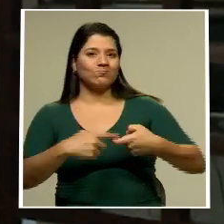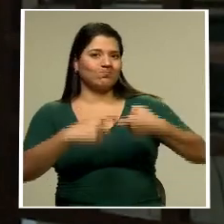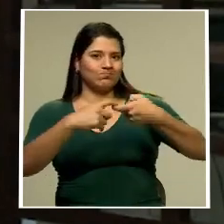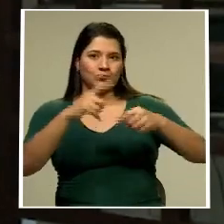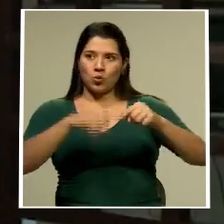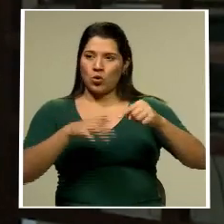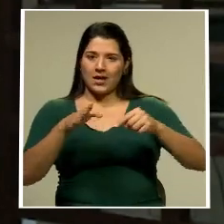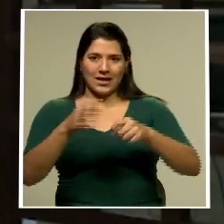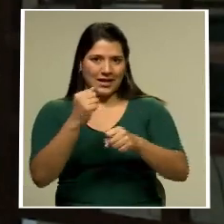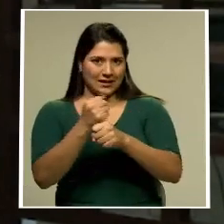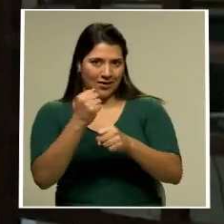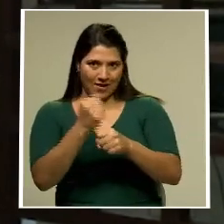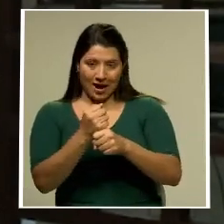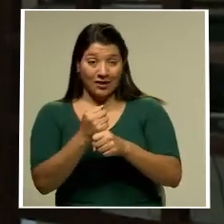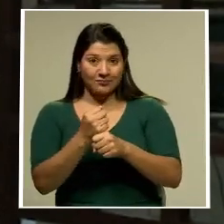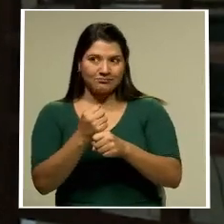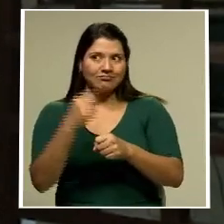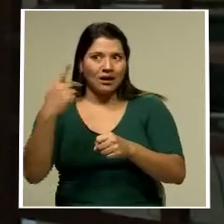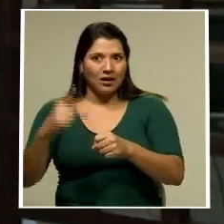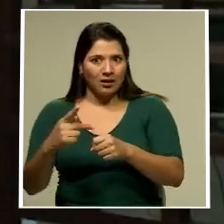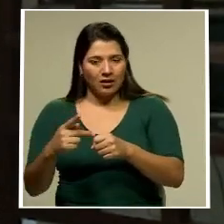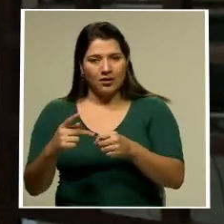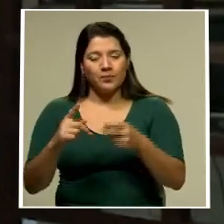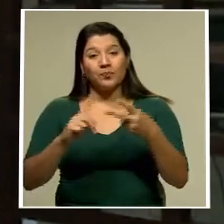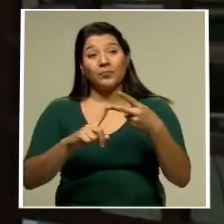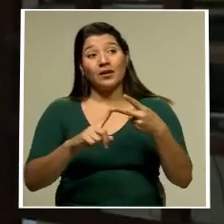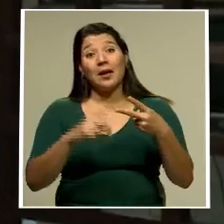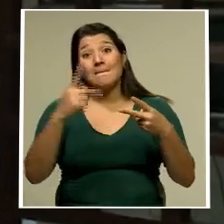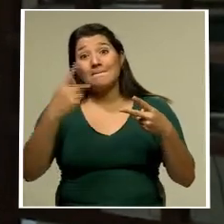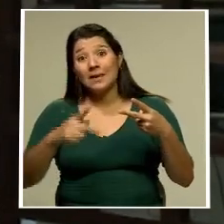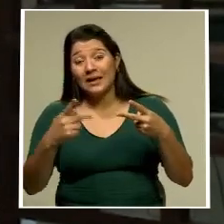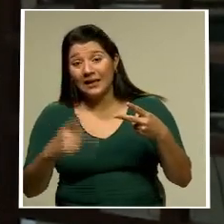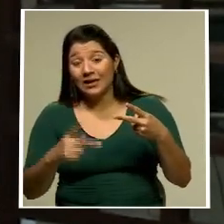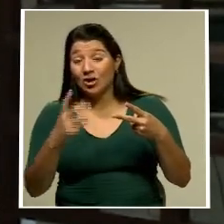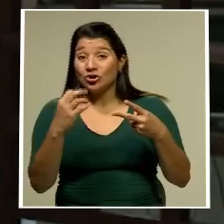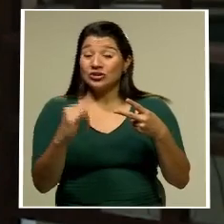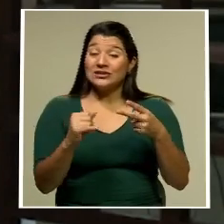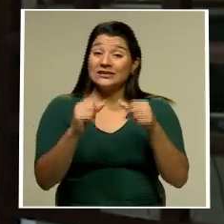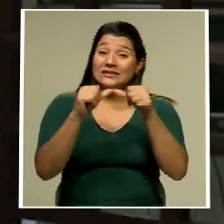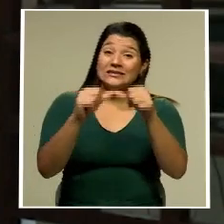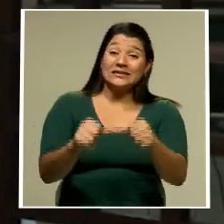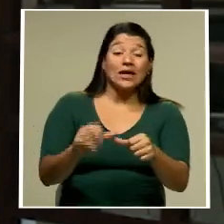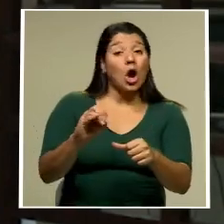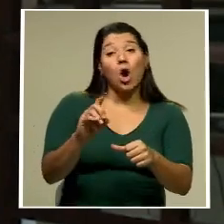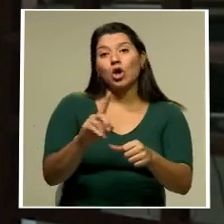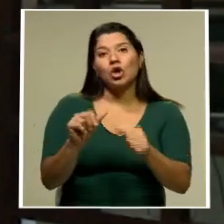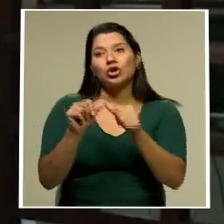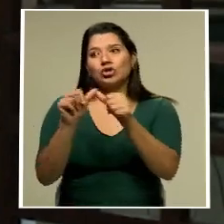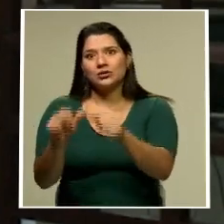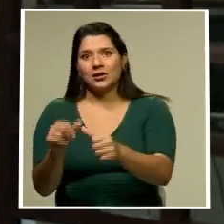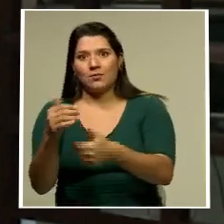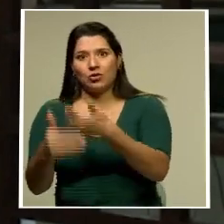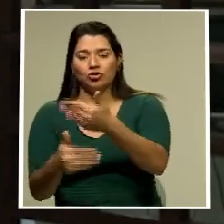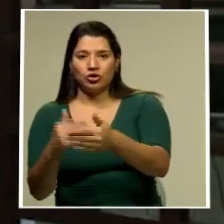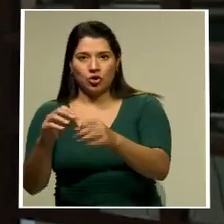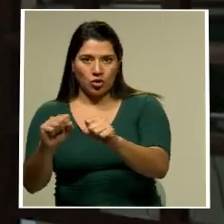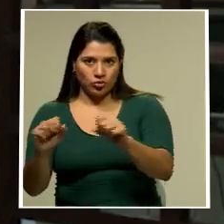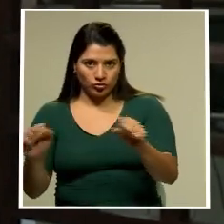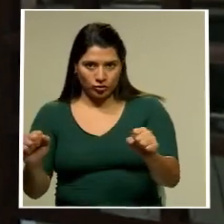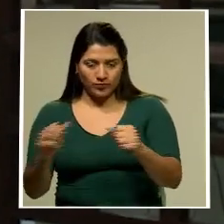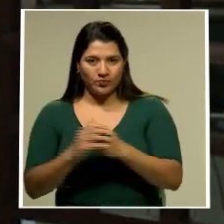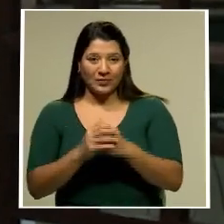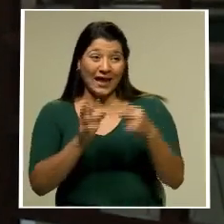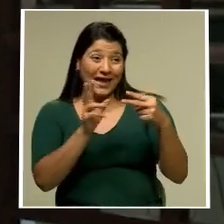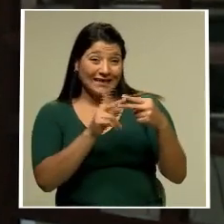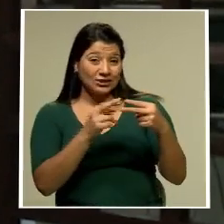y al peligro procesal de si se continúa o no una reiteración delictiva. Eso